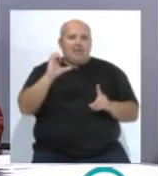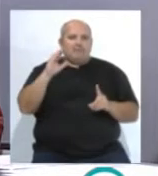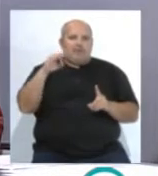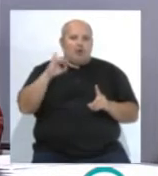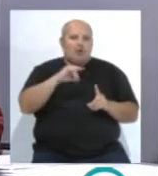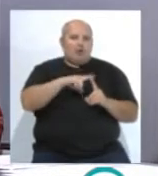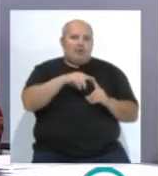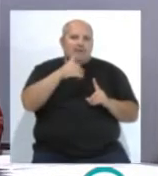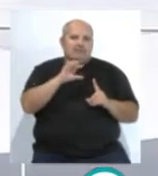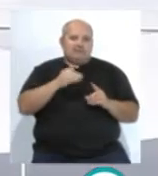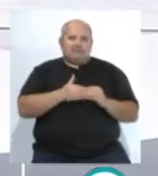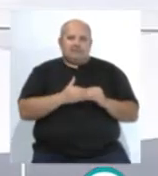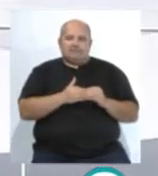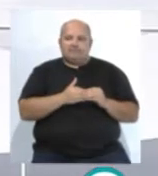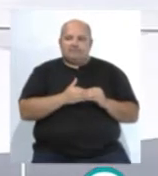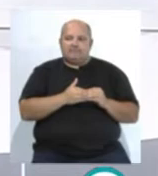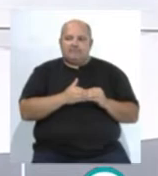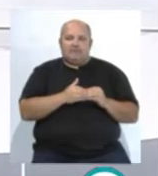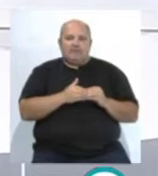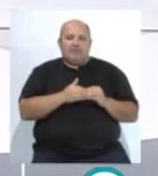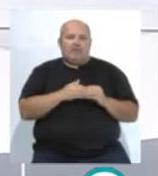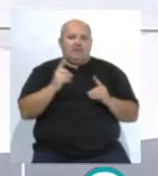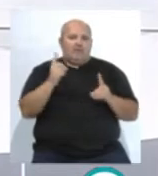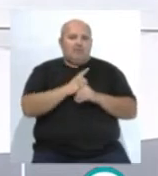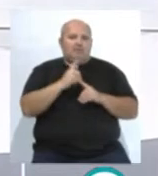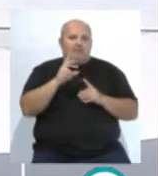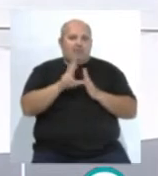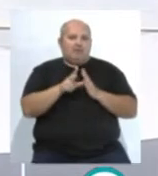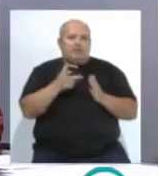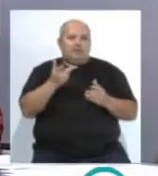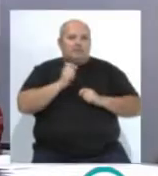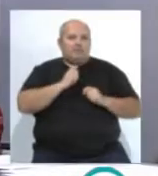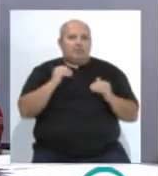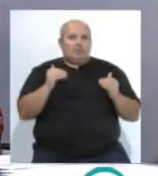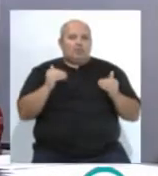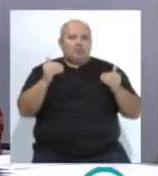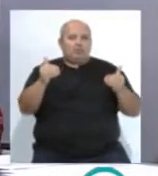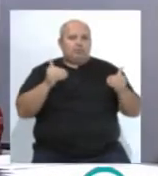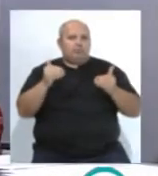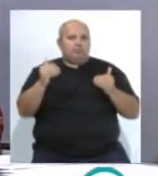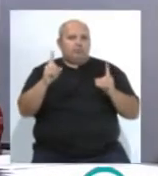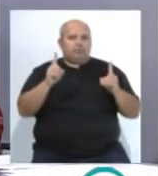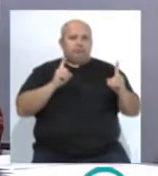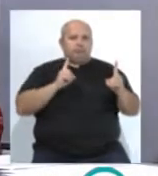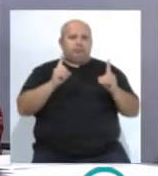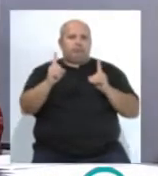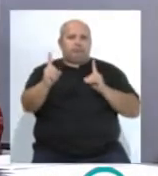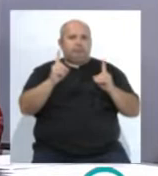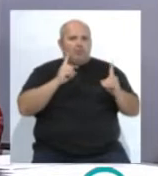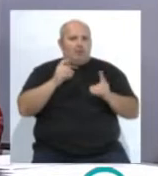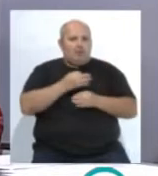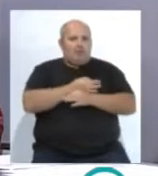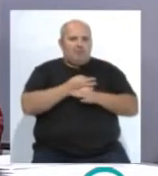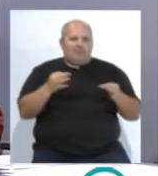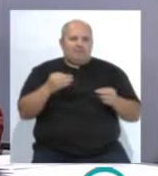izquierda. Y tenía a Vadillo primero y después entró Pozo, que son dos jugadores desequilibrantes. Aparte que subiendo sin descuidar su parte de atrás, como es lo que primeramente